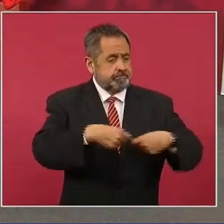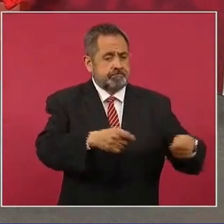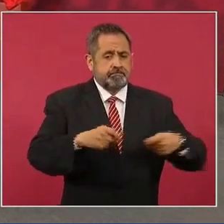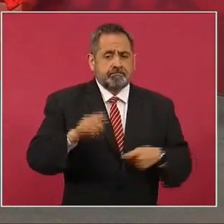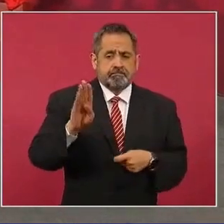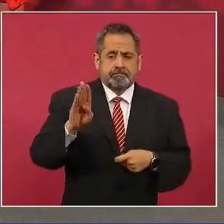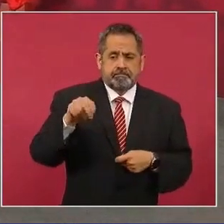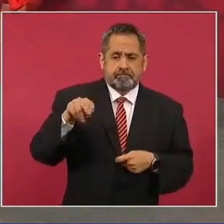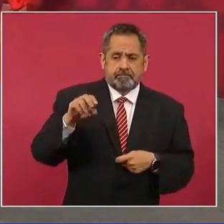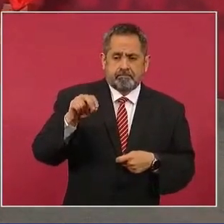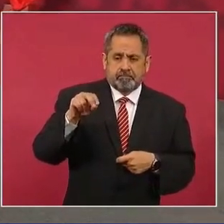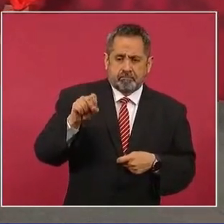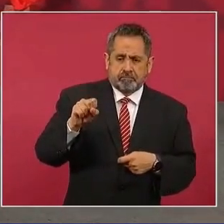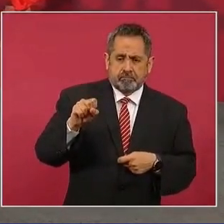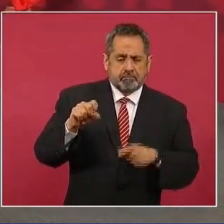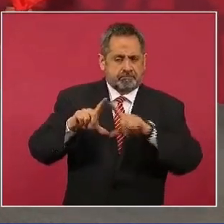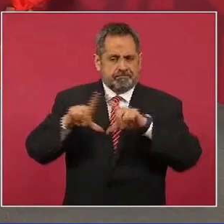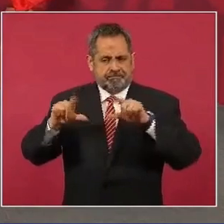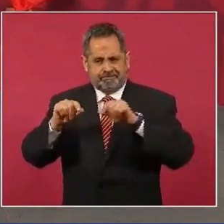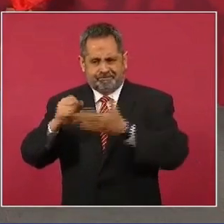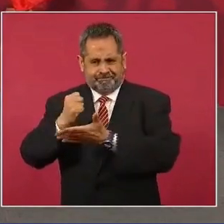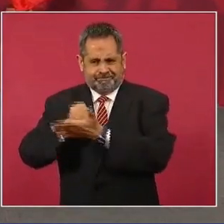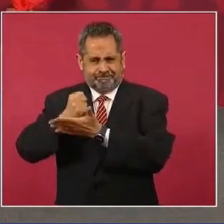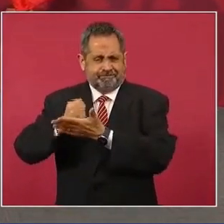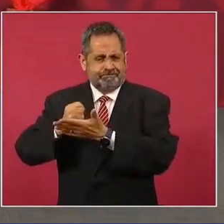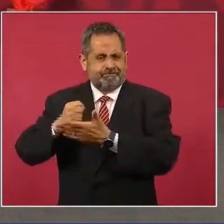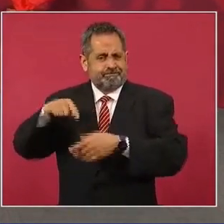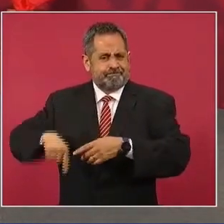de la tesorería